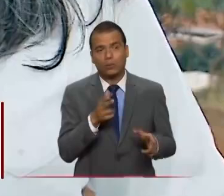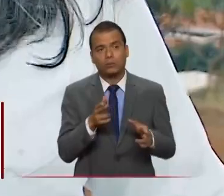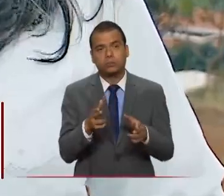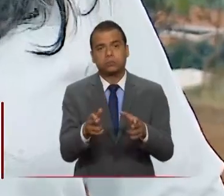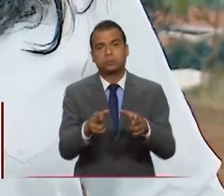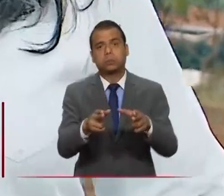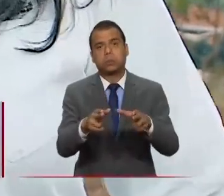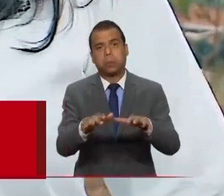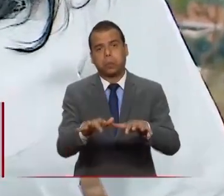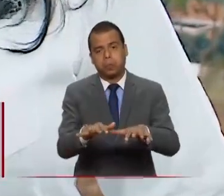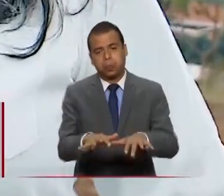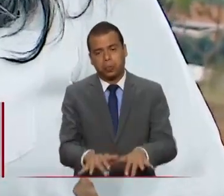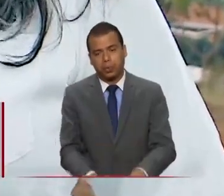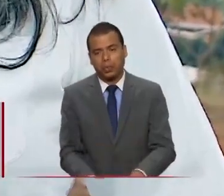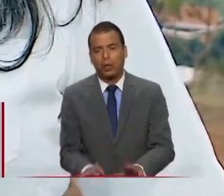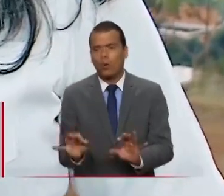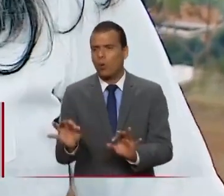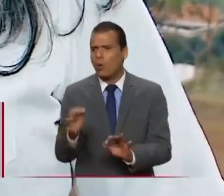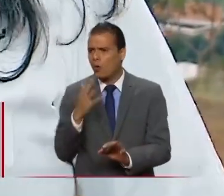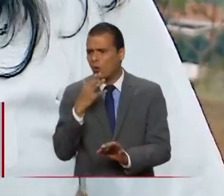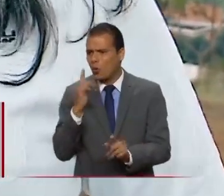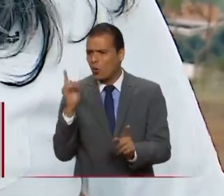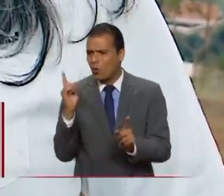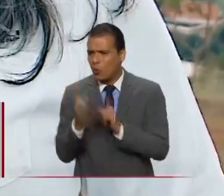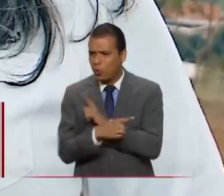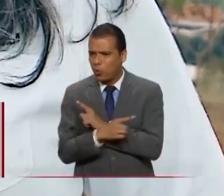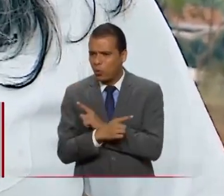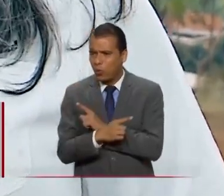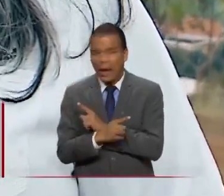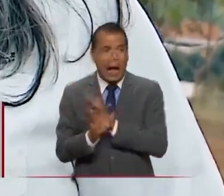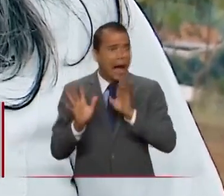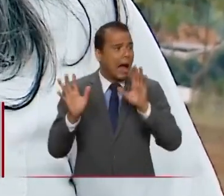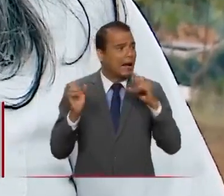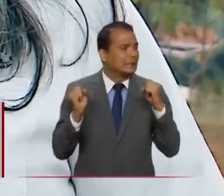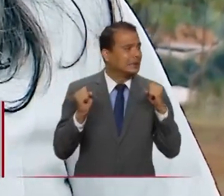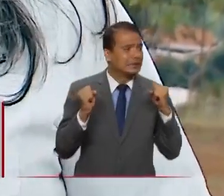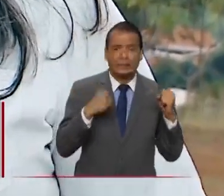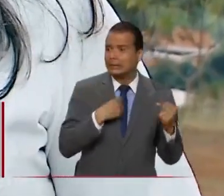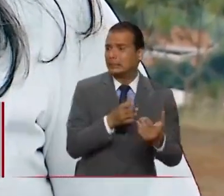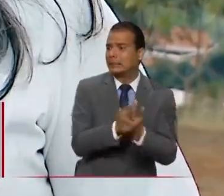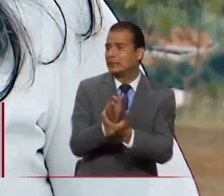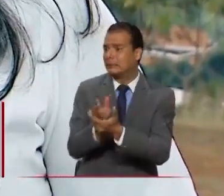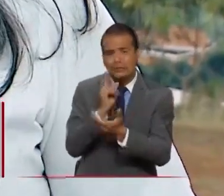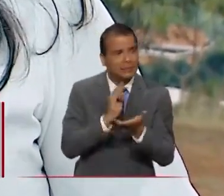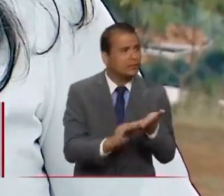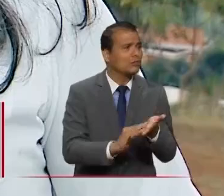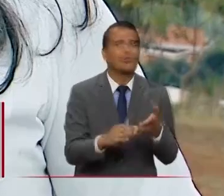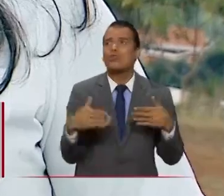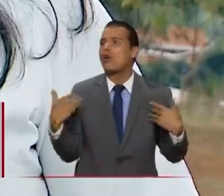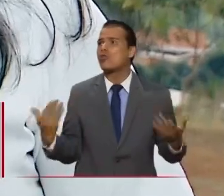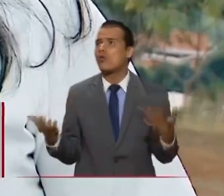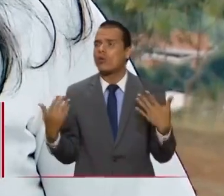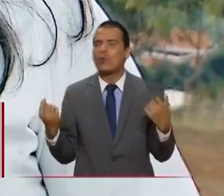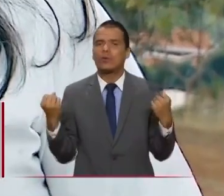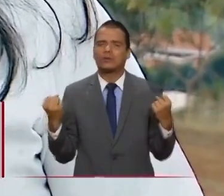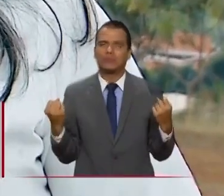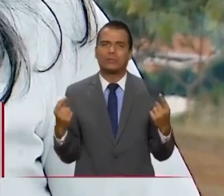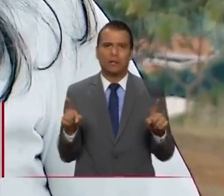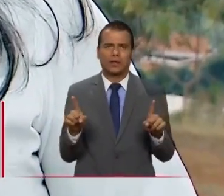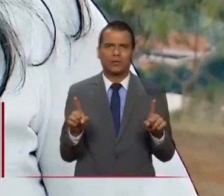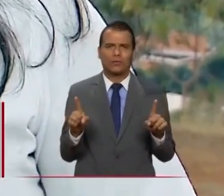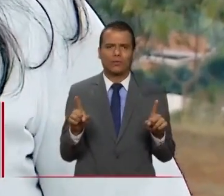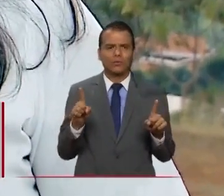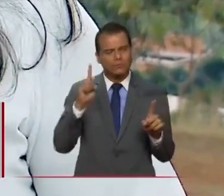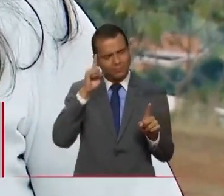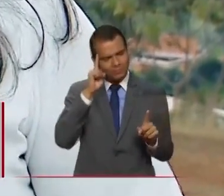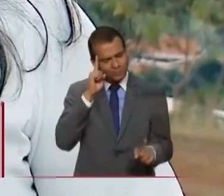problema que el agua cambió de color el río, ahí sí salimos a ir a hacer un recorrido. Entonces sería bueno que hiciéramos una programación.